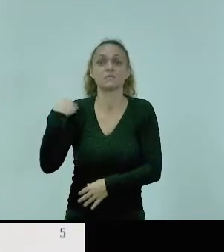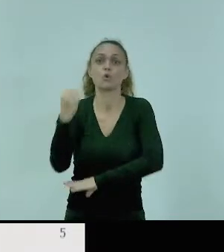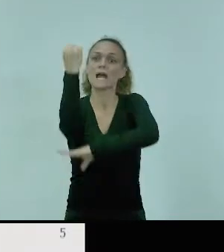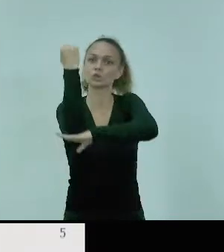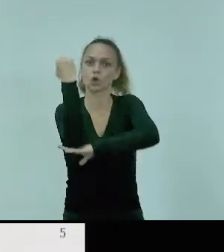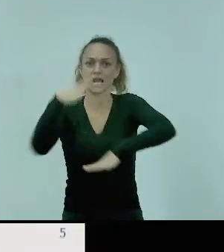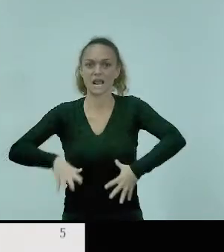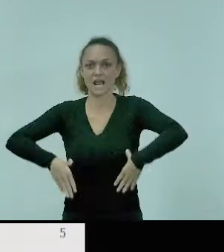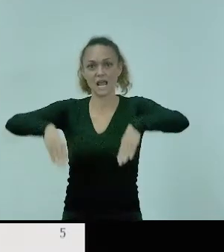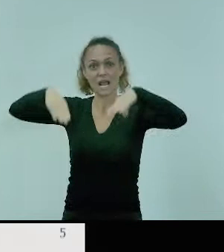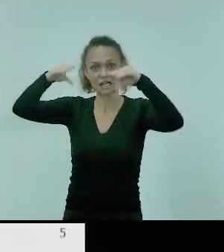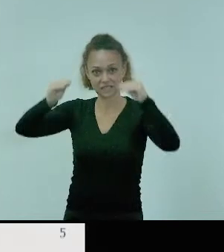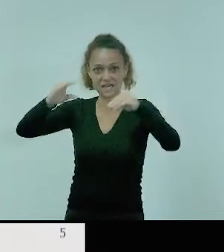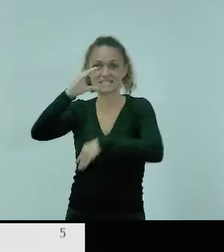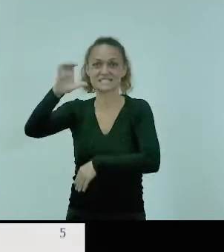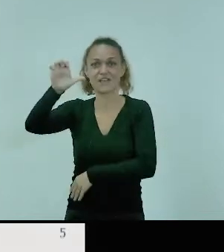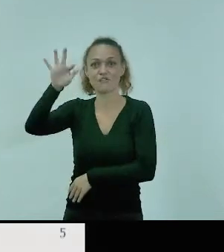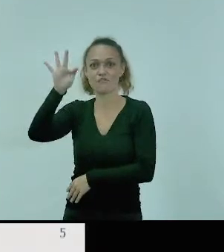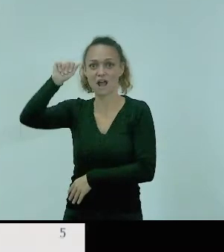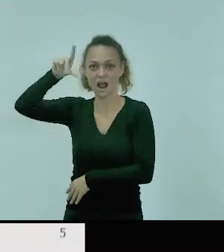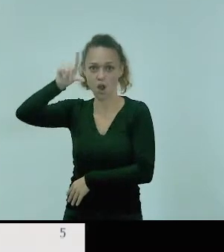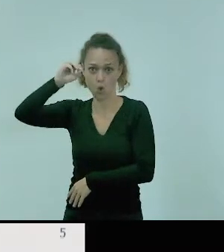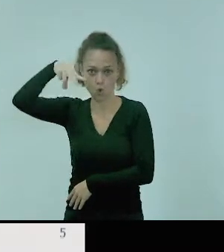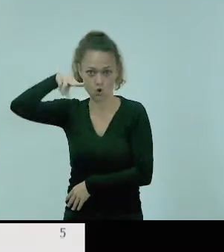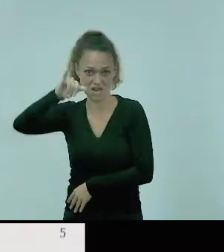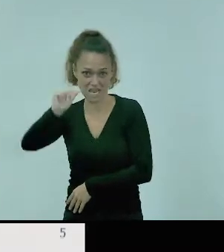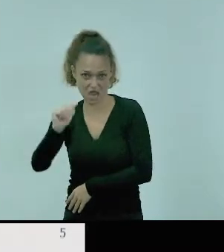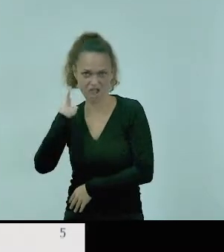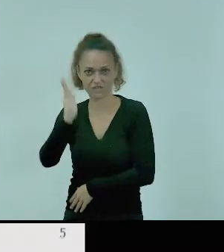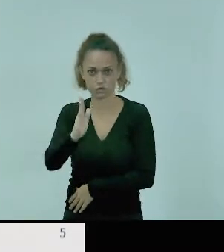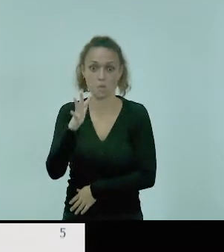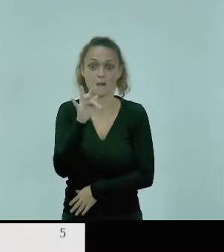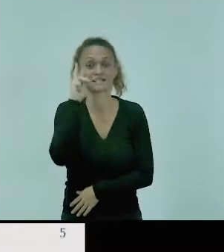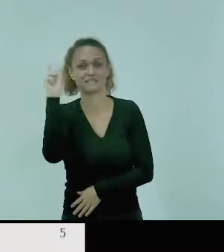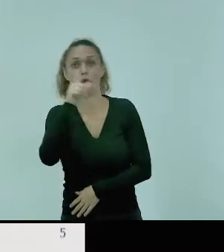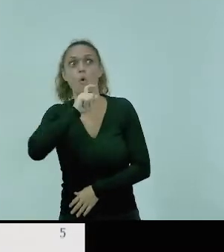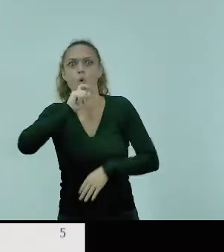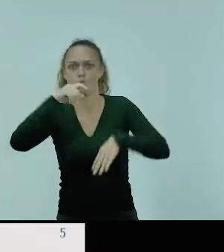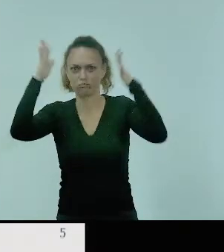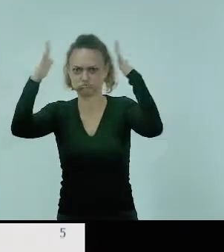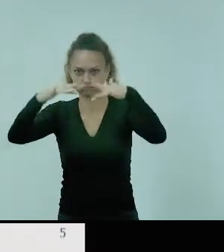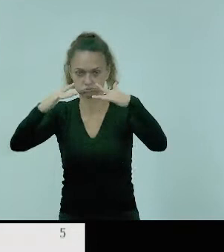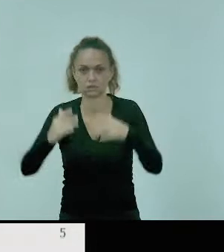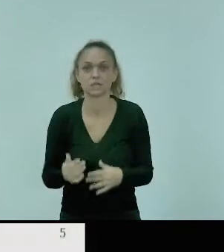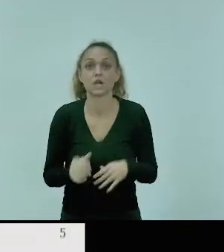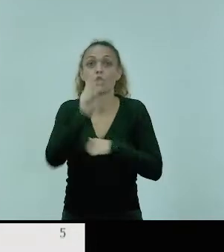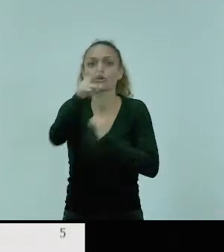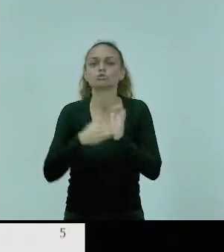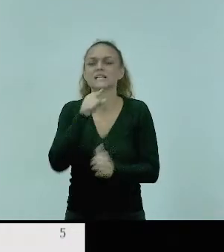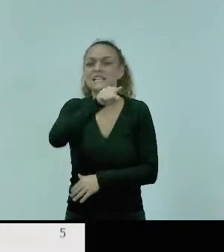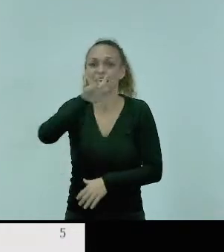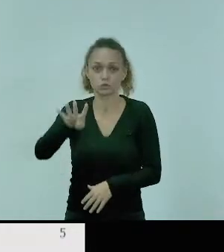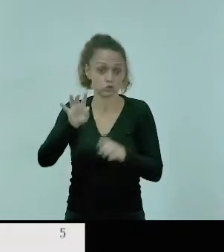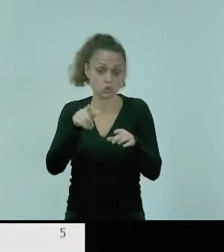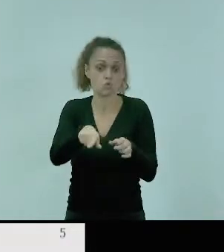catedral de Kefalonia y el daño que provocó. En 2014 se produjo un terremoto similar,